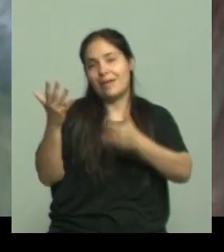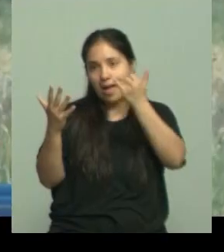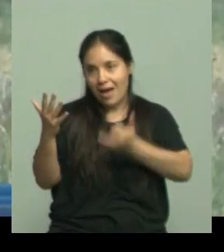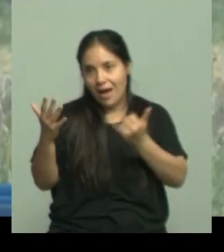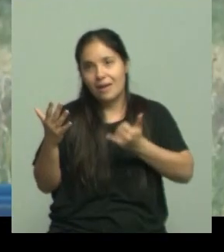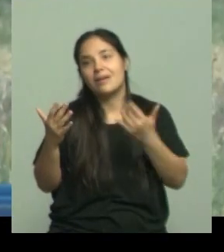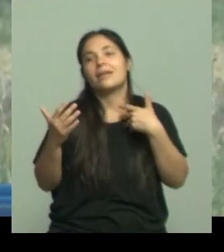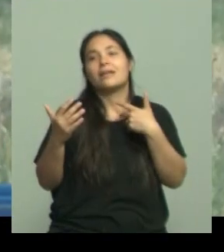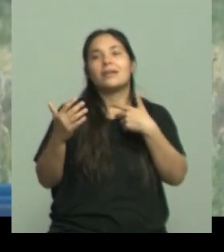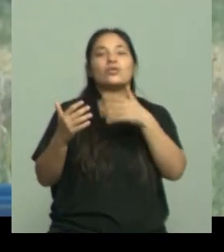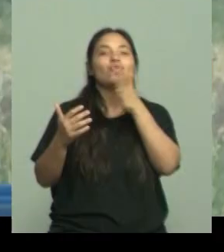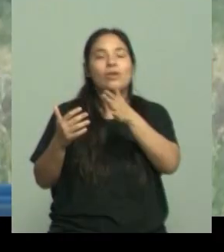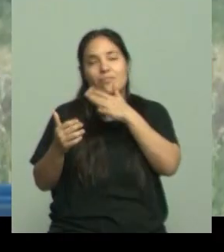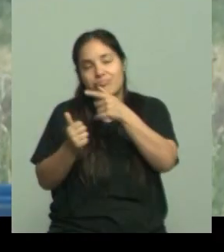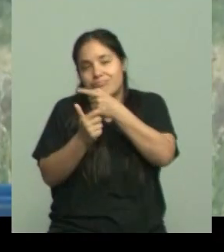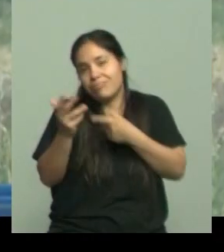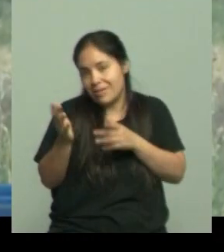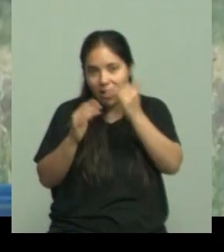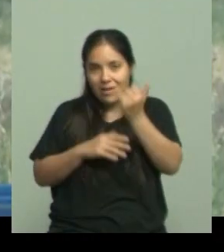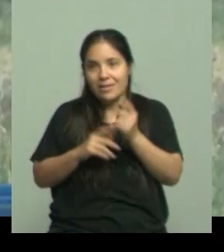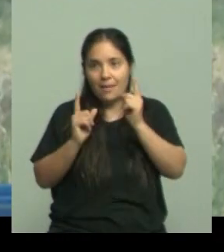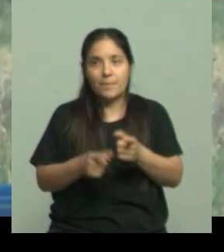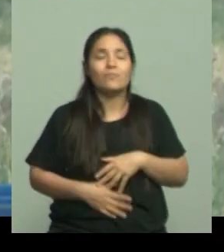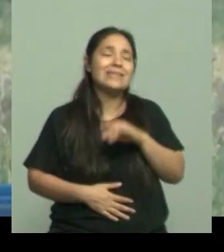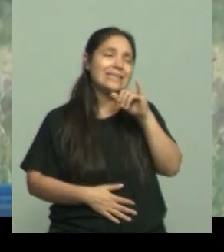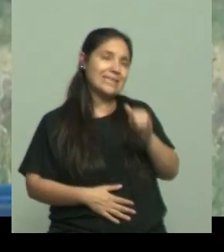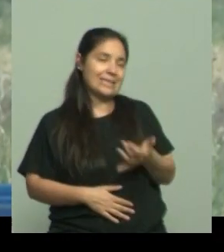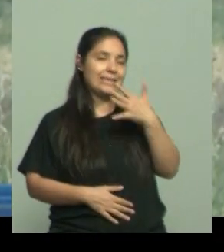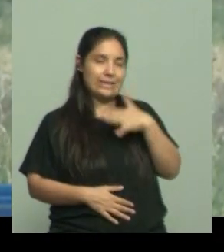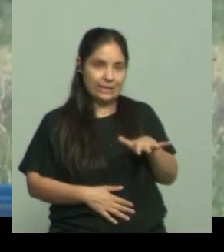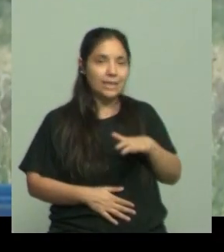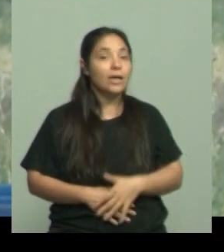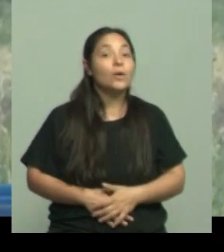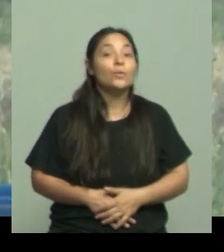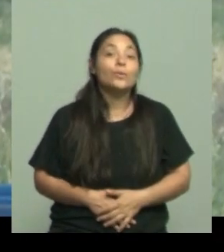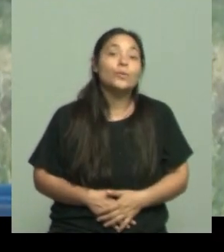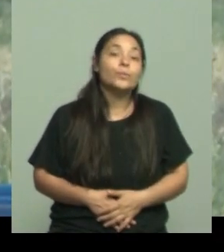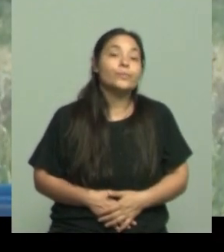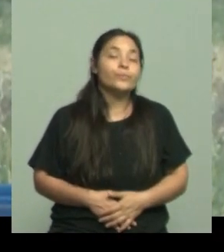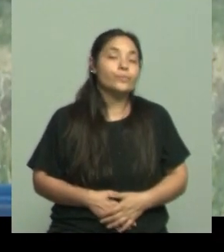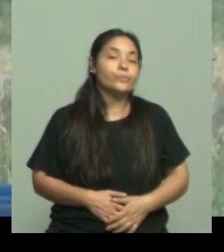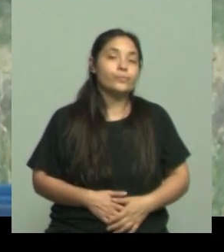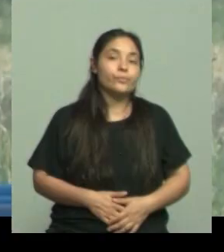de todo. Sí, tienen todo. Programa de juego, tienen programa de chisme, tienen de todo, ¿no es cierto? Está bien, pero vos sabés que